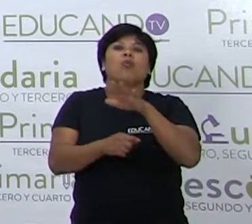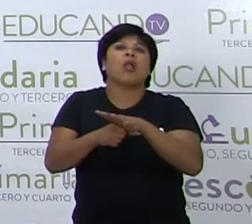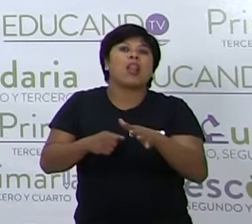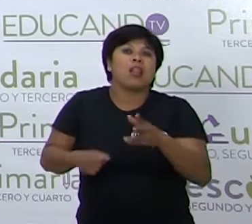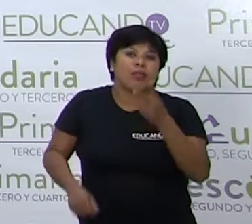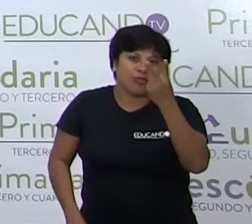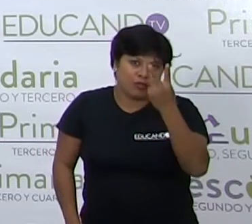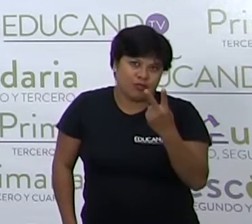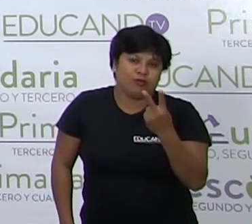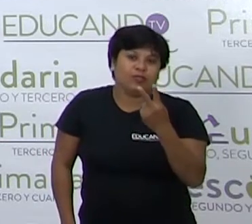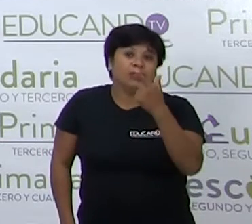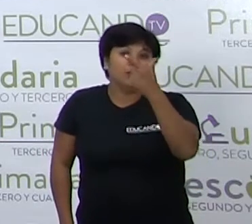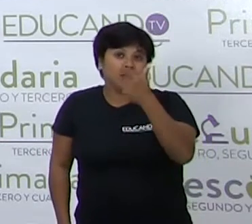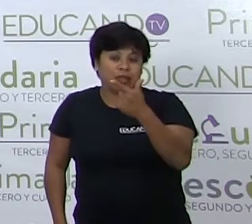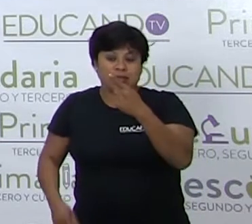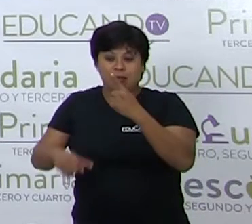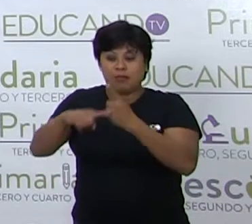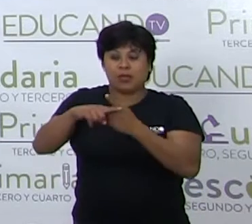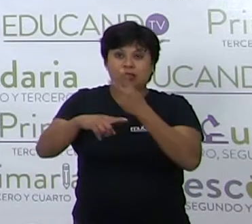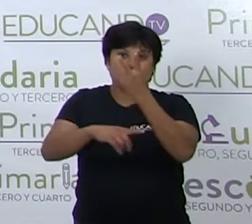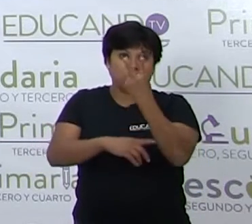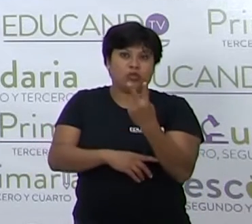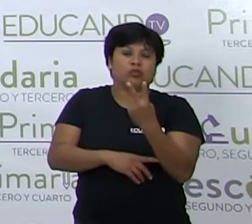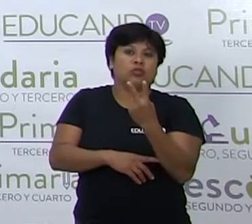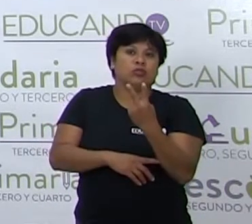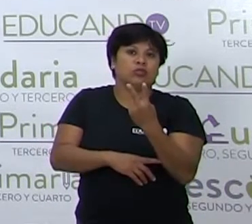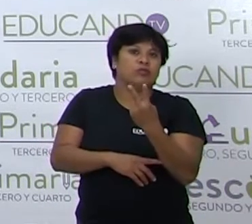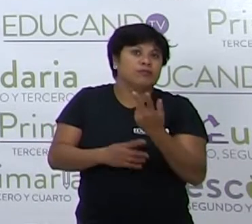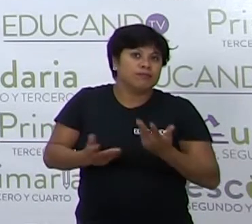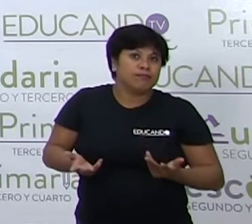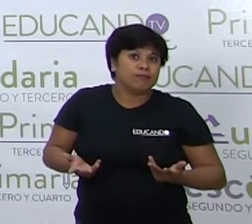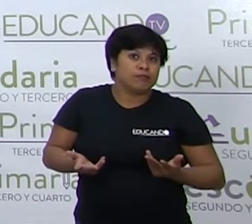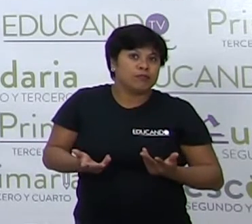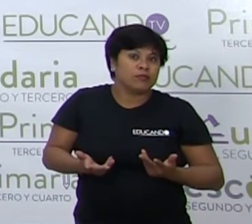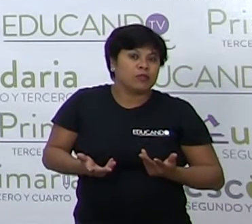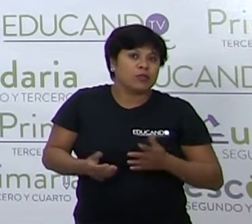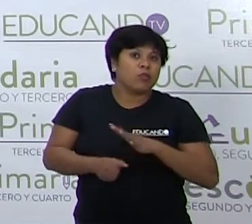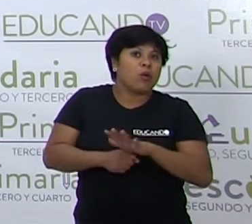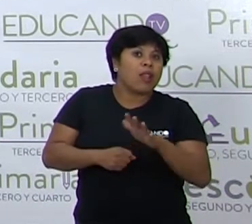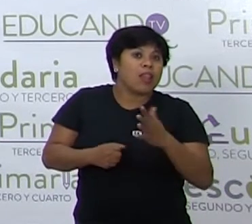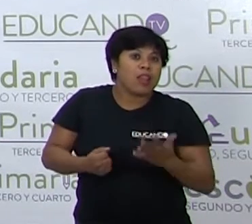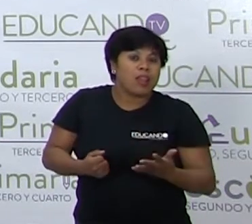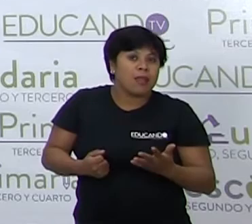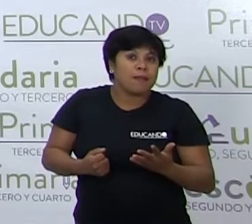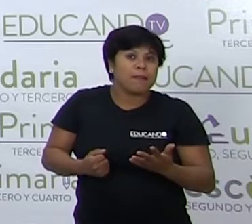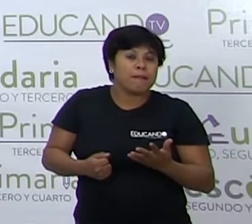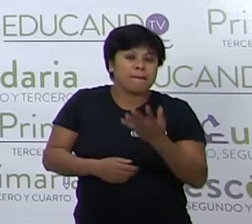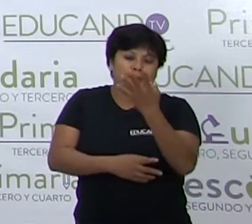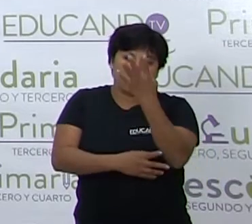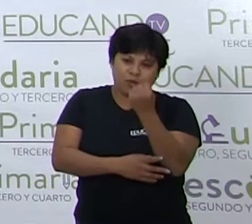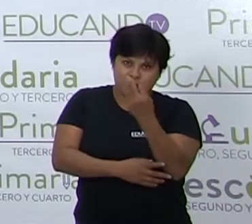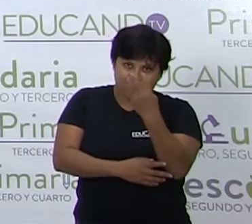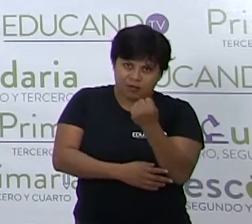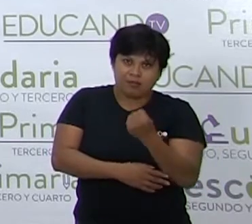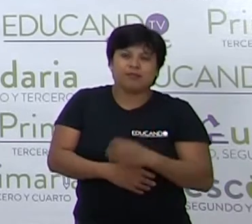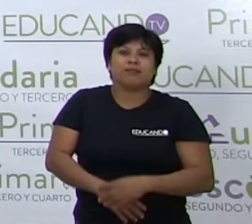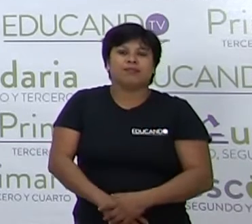¿verdad? 7 más 2 sería, ¿qué número? 9.